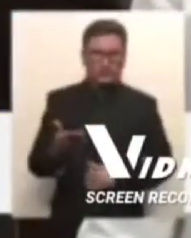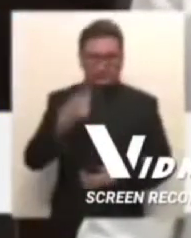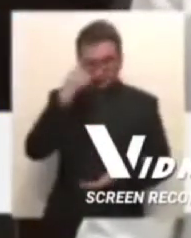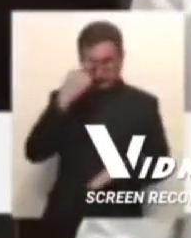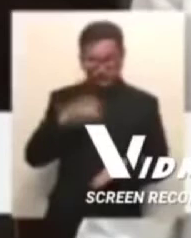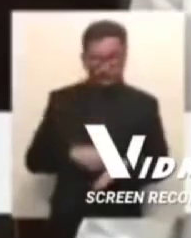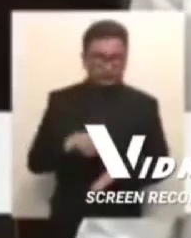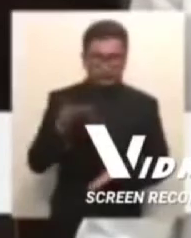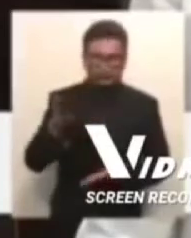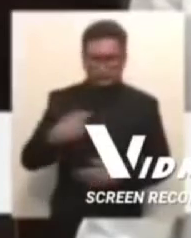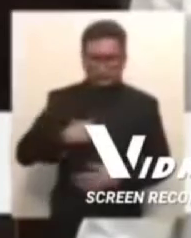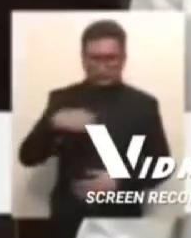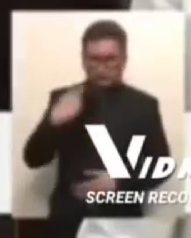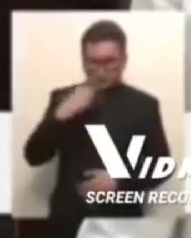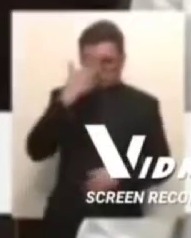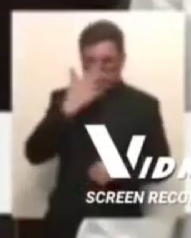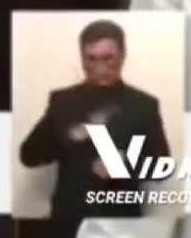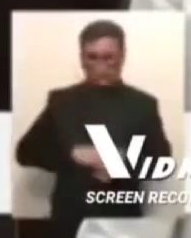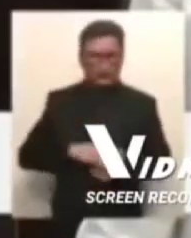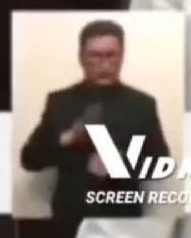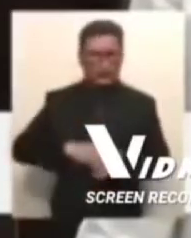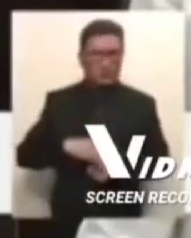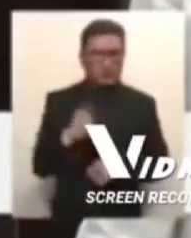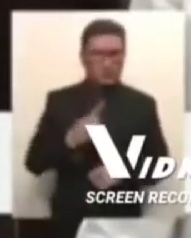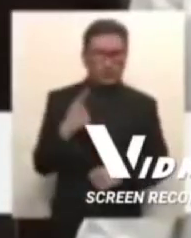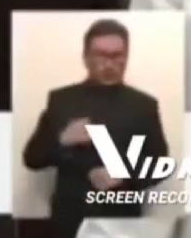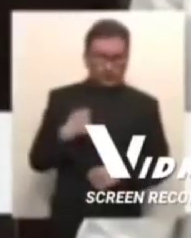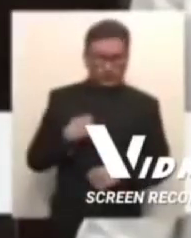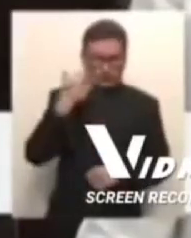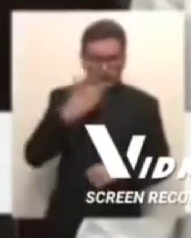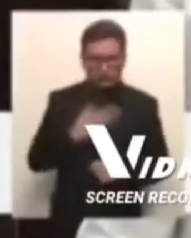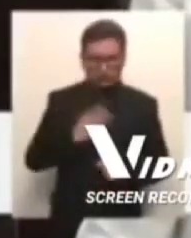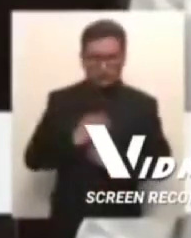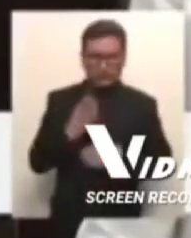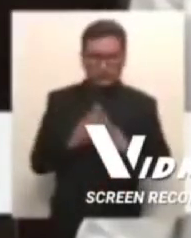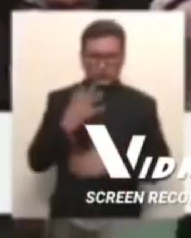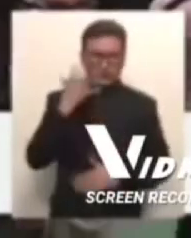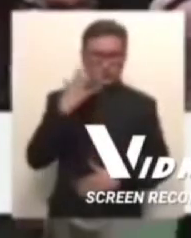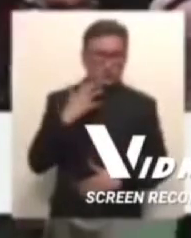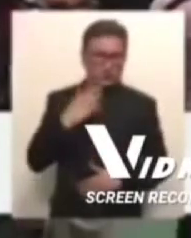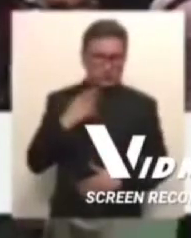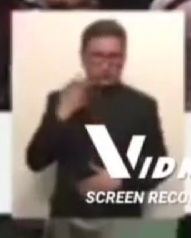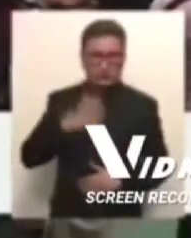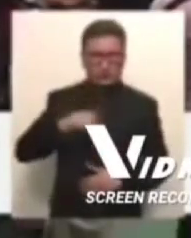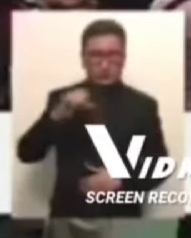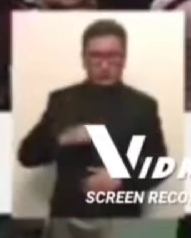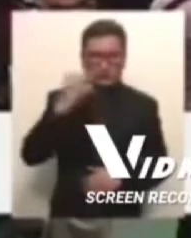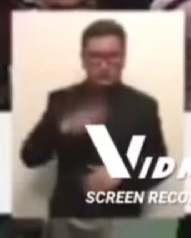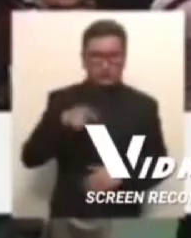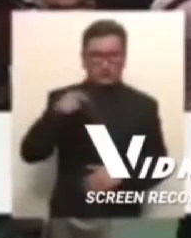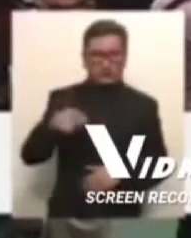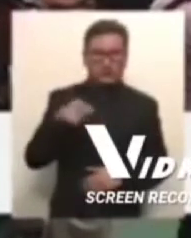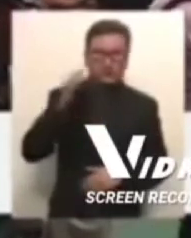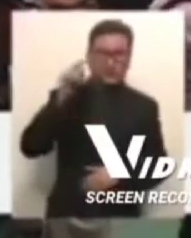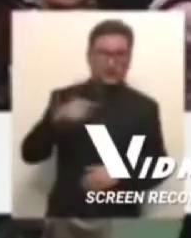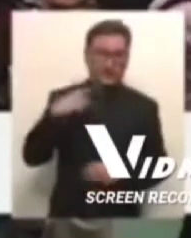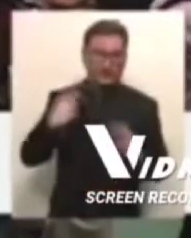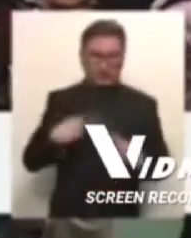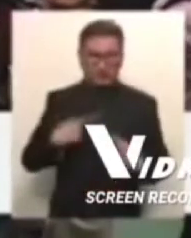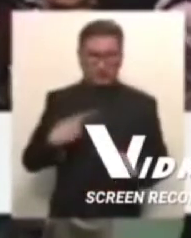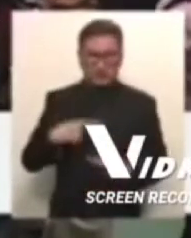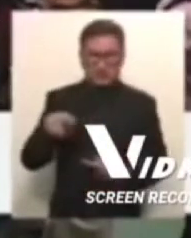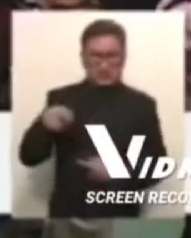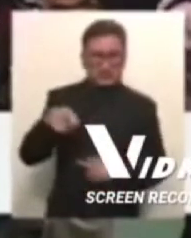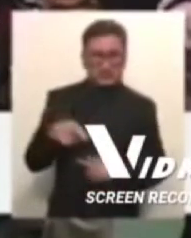Creo que usted ahora se aprendió mi nombre porque soy del estado de Nuevo León, donde hoy usted es persona non